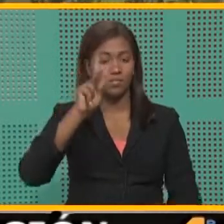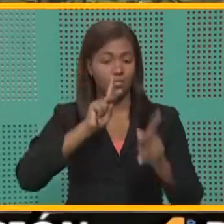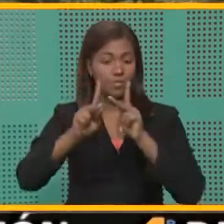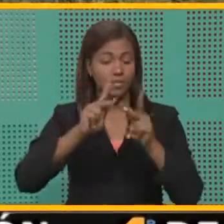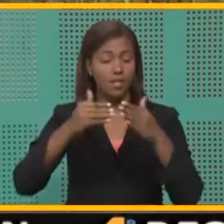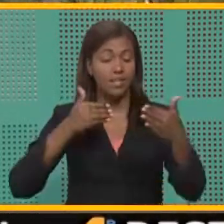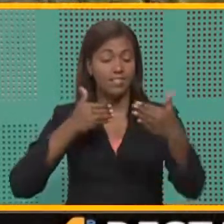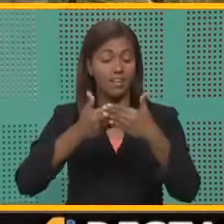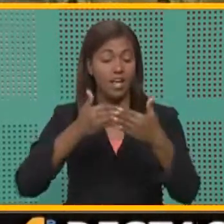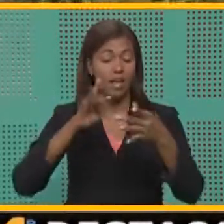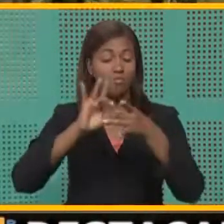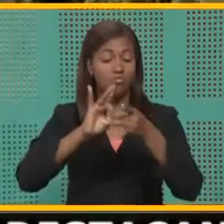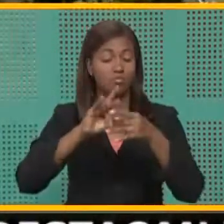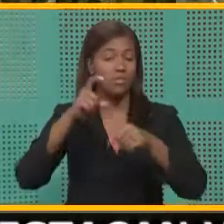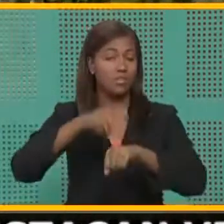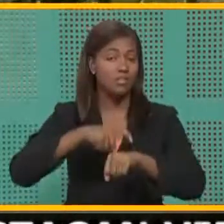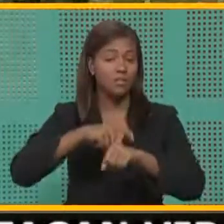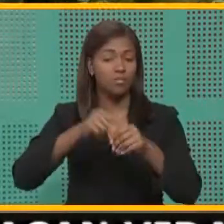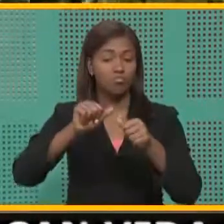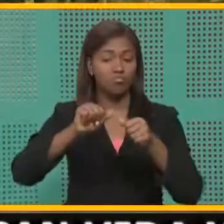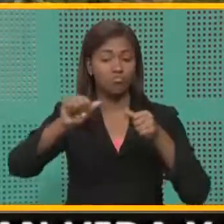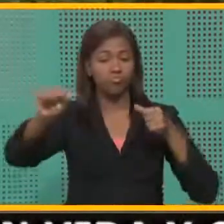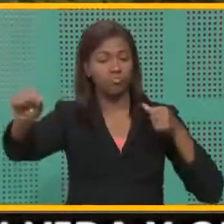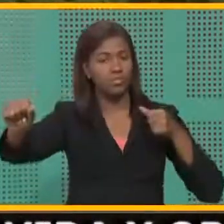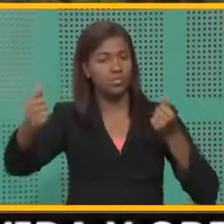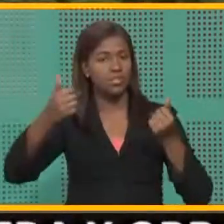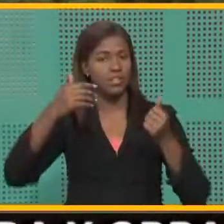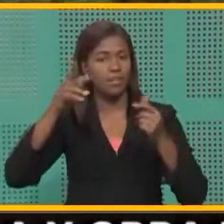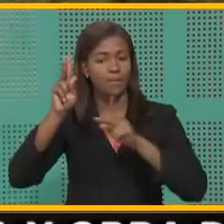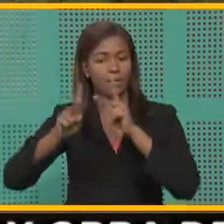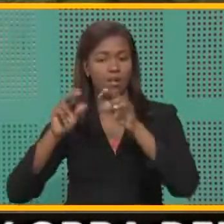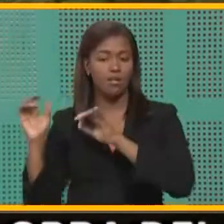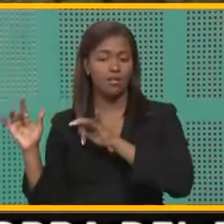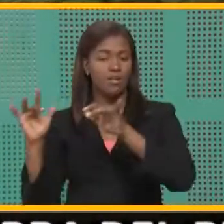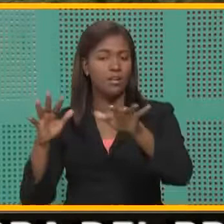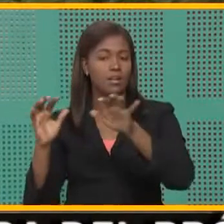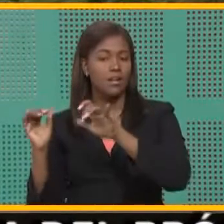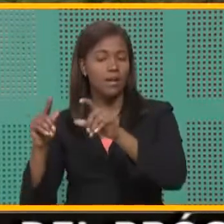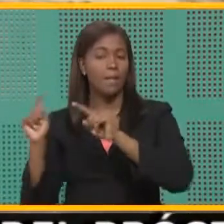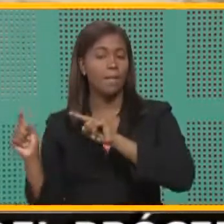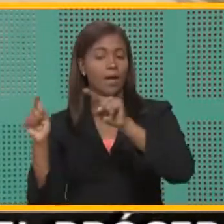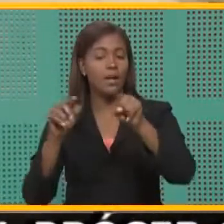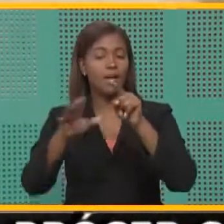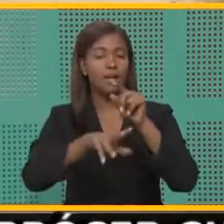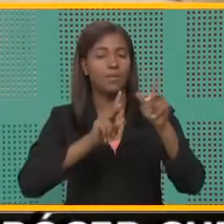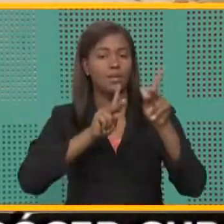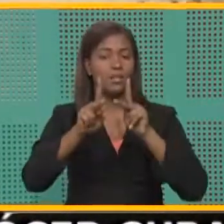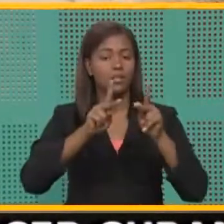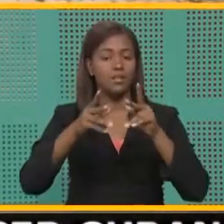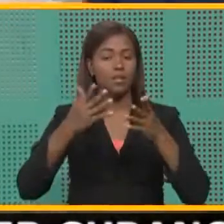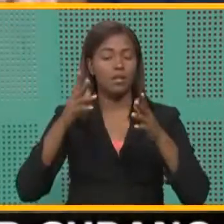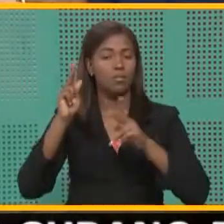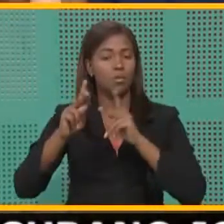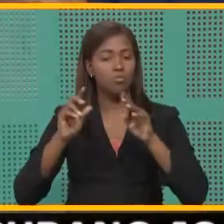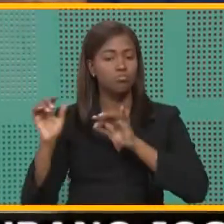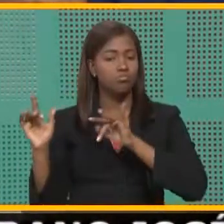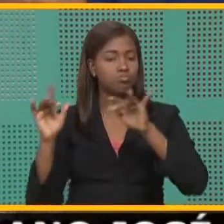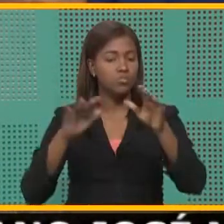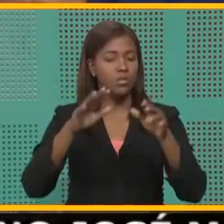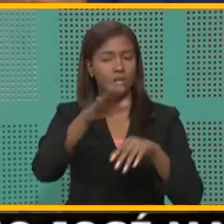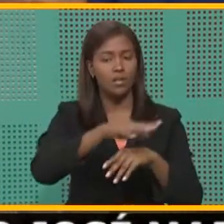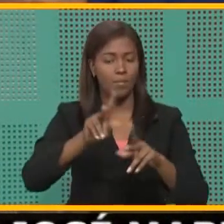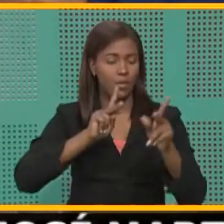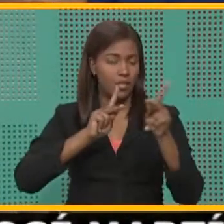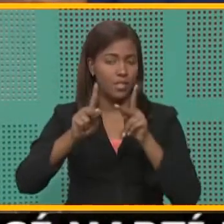en tiempo la distancia de los turistas que llegan a Puerto Plata, de los cruceristas que llegan a Puerto